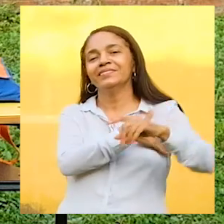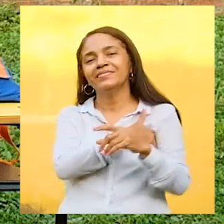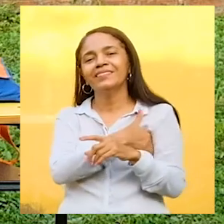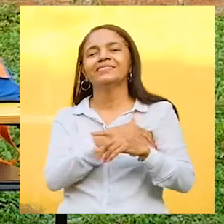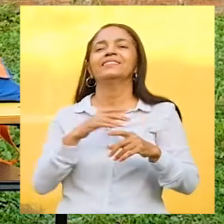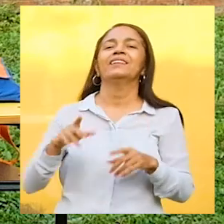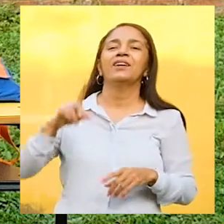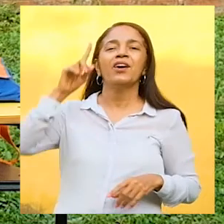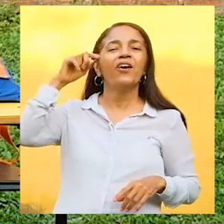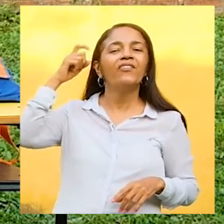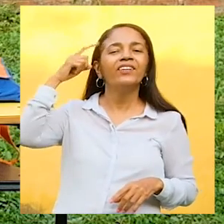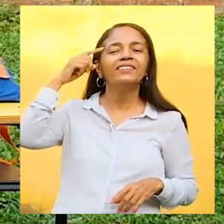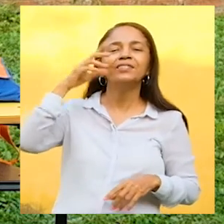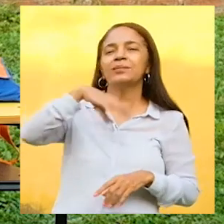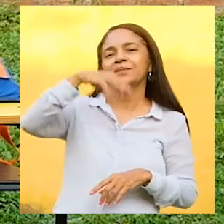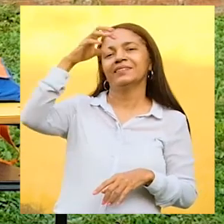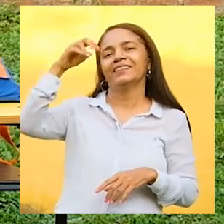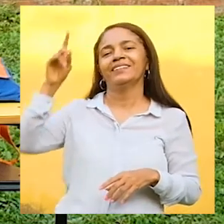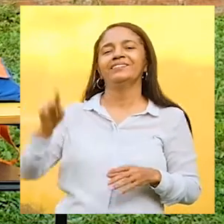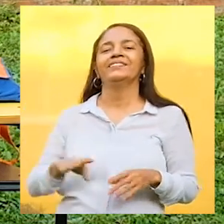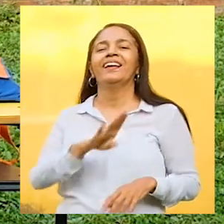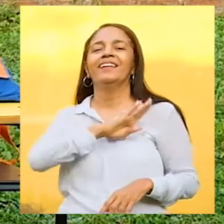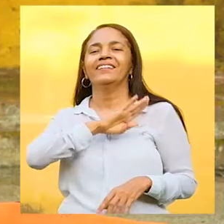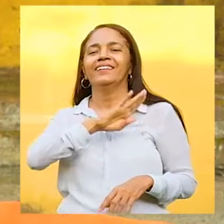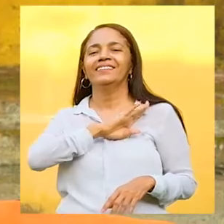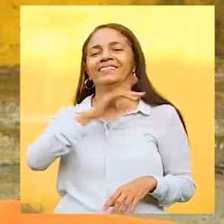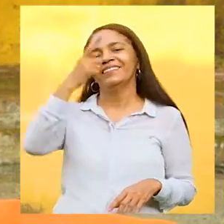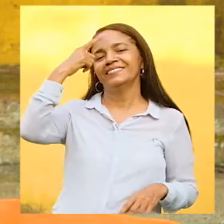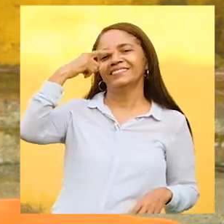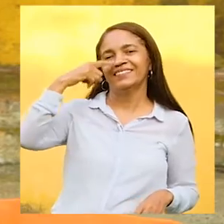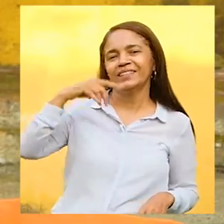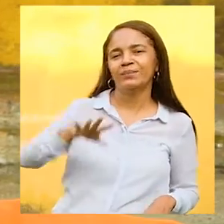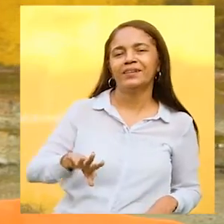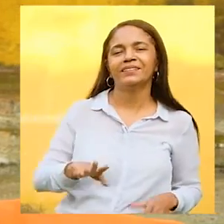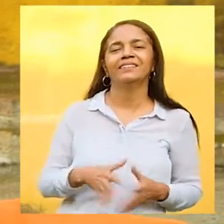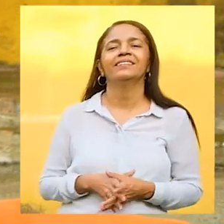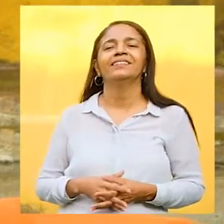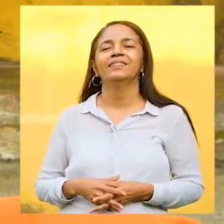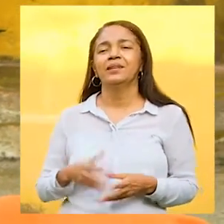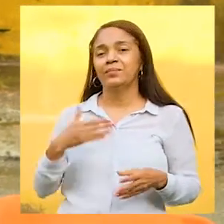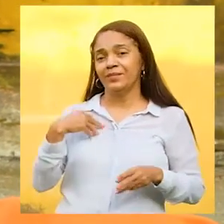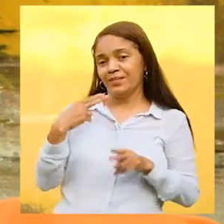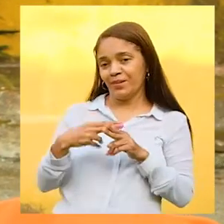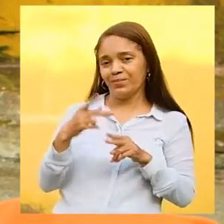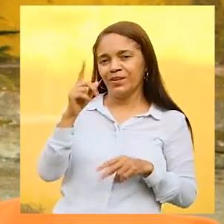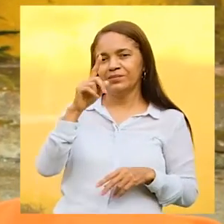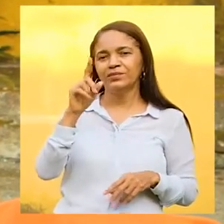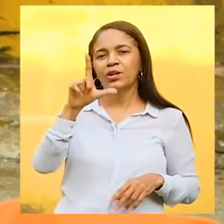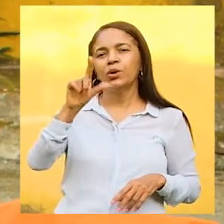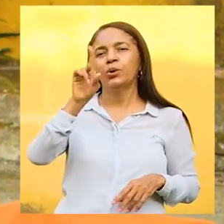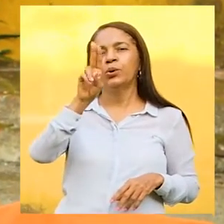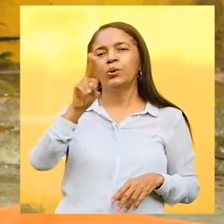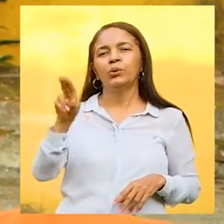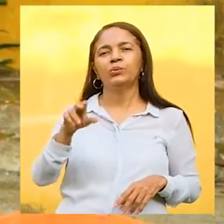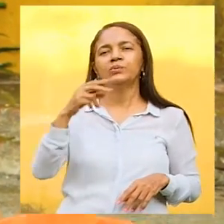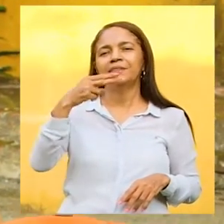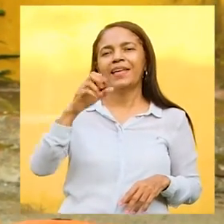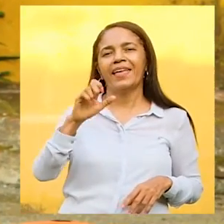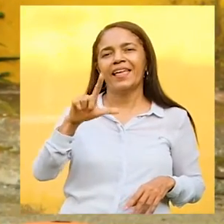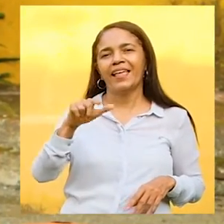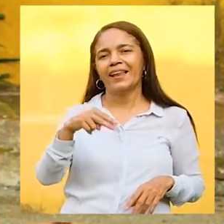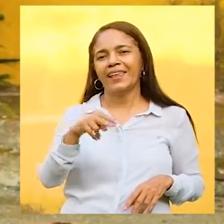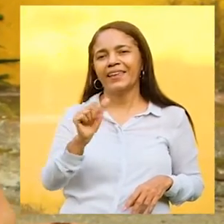la Gobernación del Magdalena y la Alcaldía Distrital de Santa Marta. Mi nombre, Luz Elena Sosa Hernández,